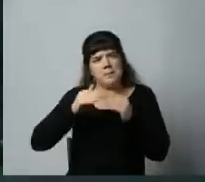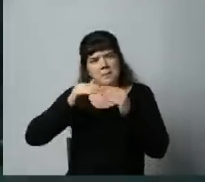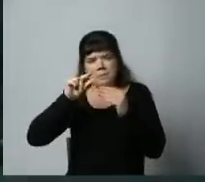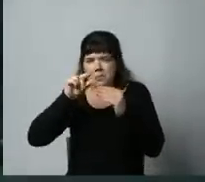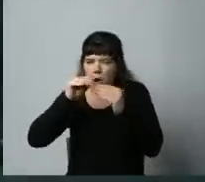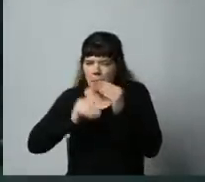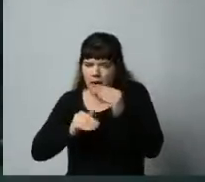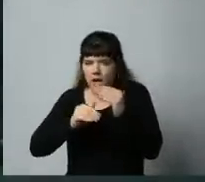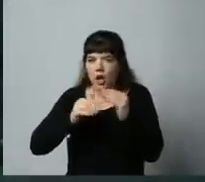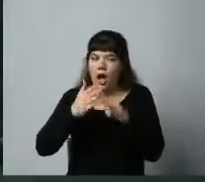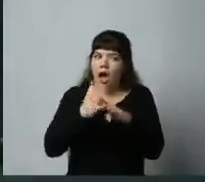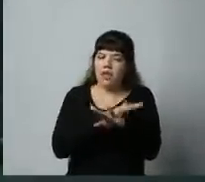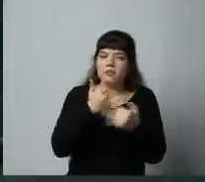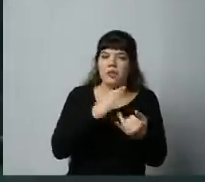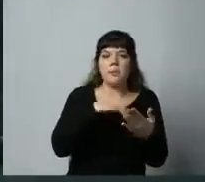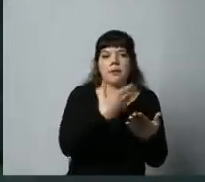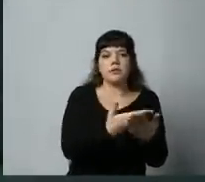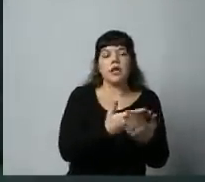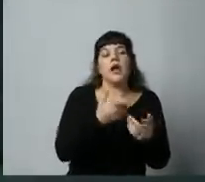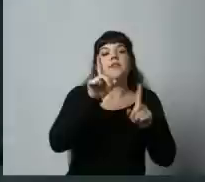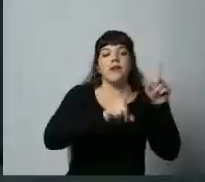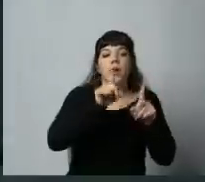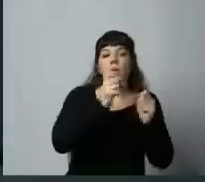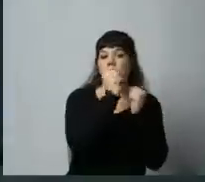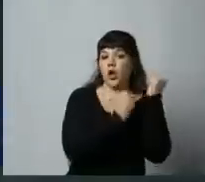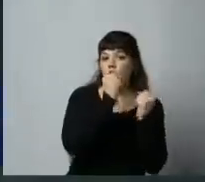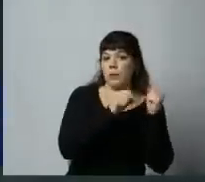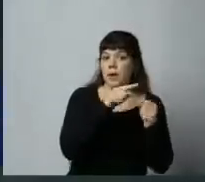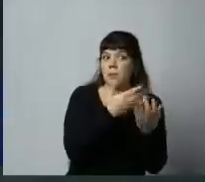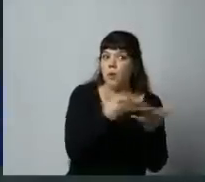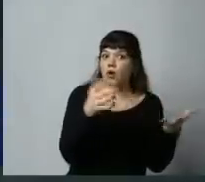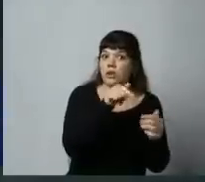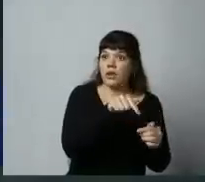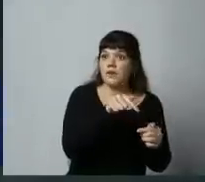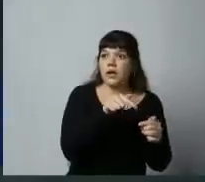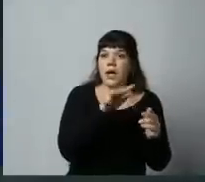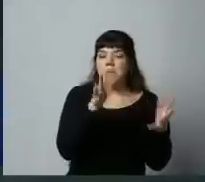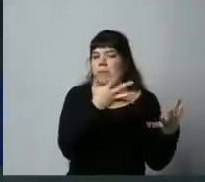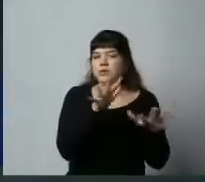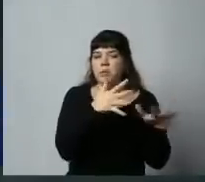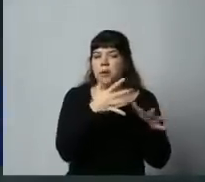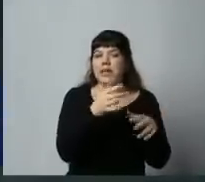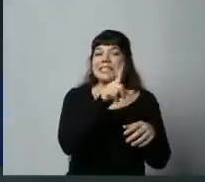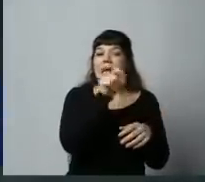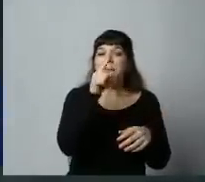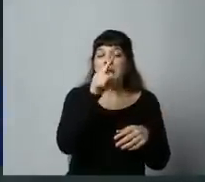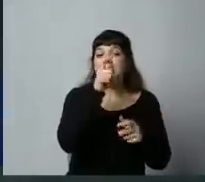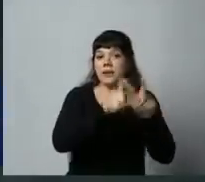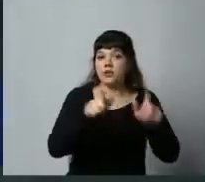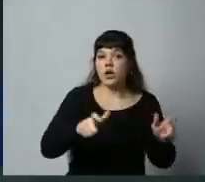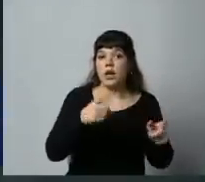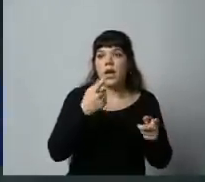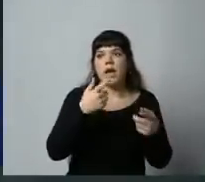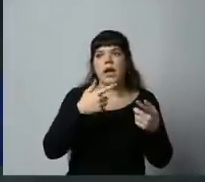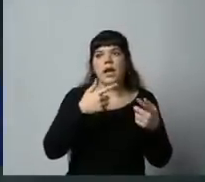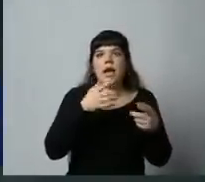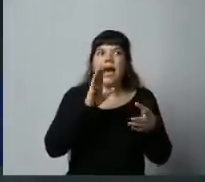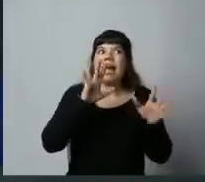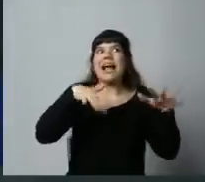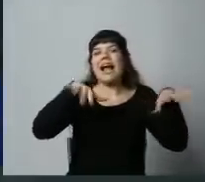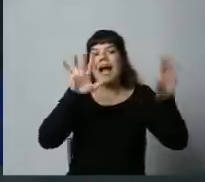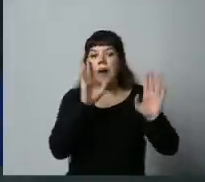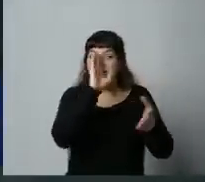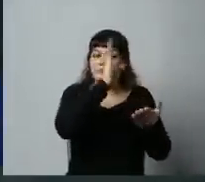que también habíamos comentado que presentó la facultad de ciencias económicas y Administración donde estimaba que iban a caer aproximadamente 100,000 personas tal vez a finales de